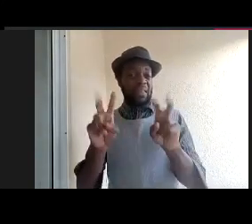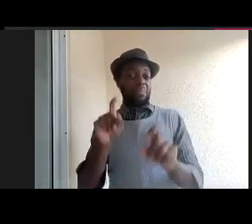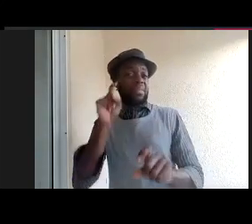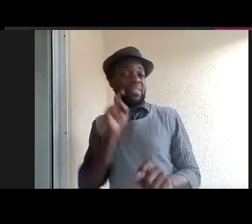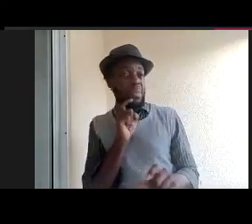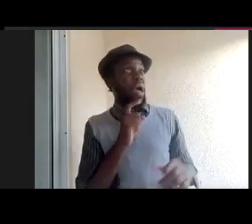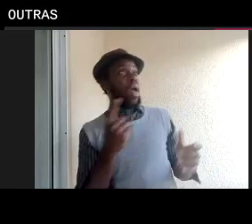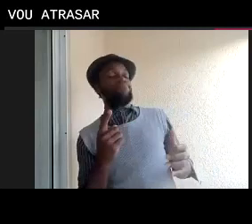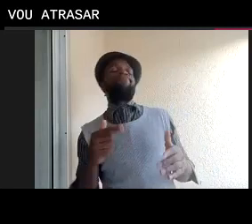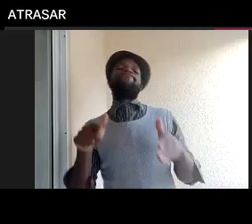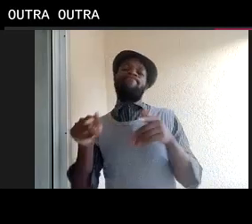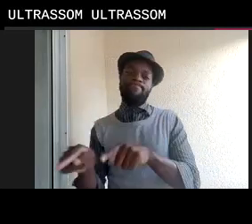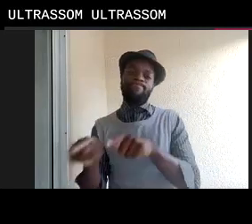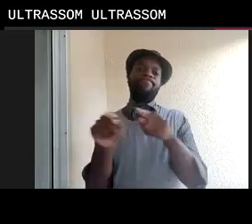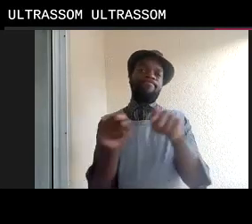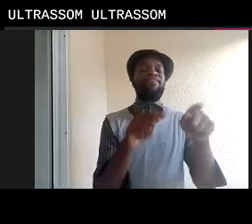otros